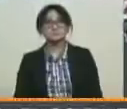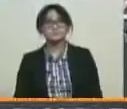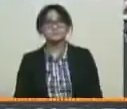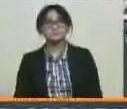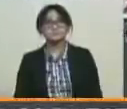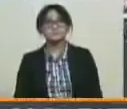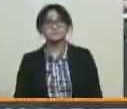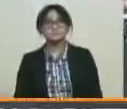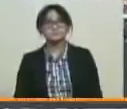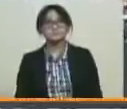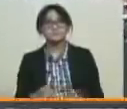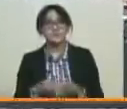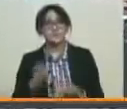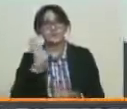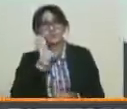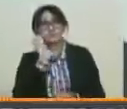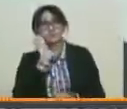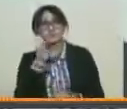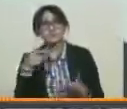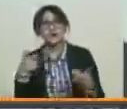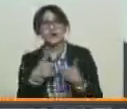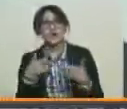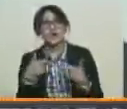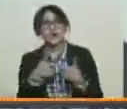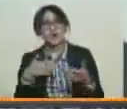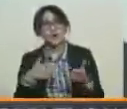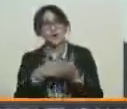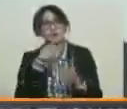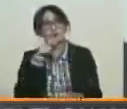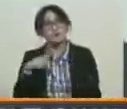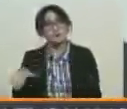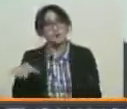La oligarquía ha declarado una guerra total contra el pueblo.